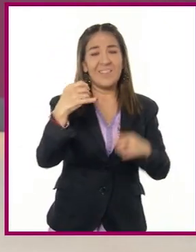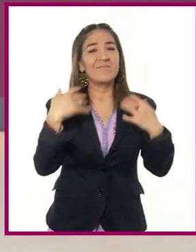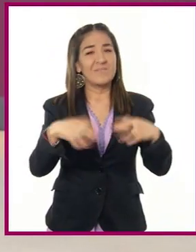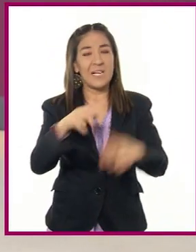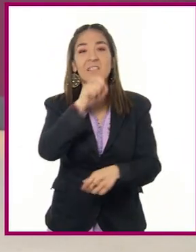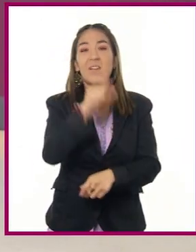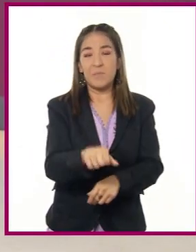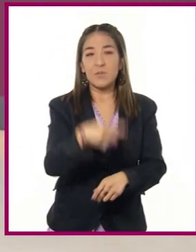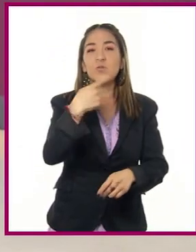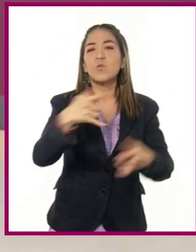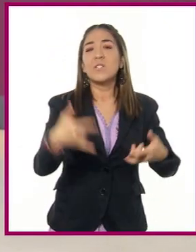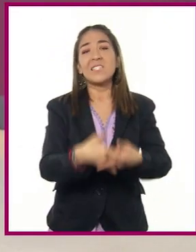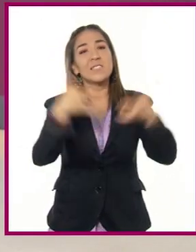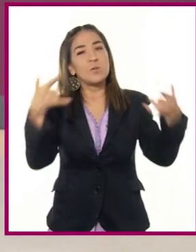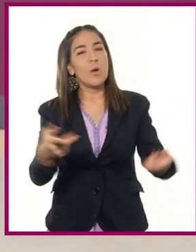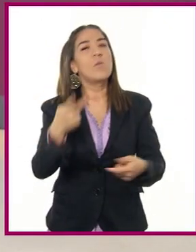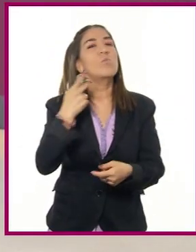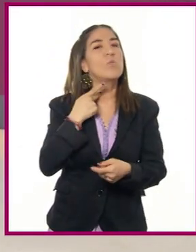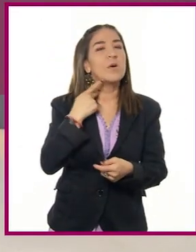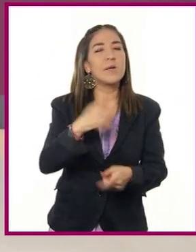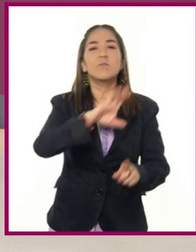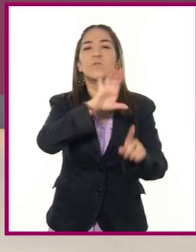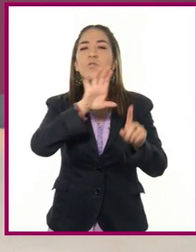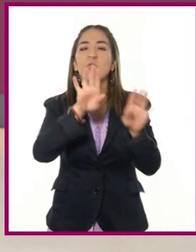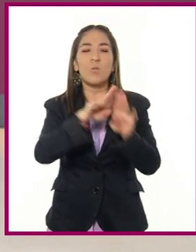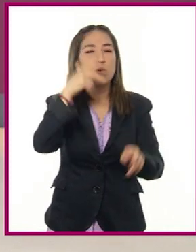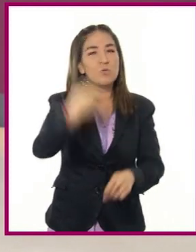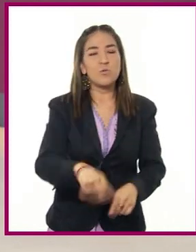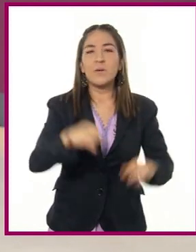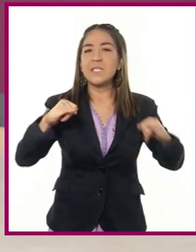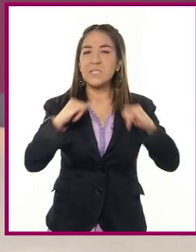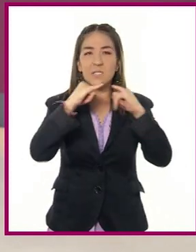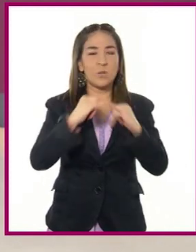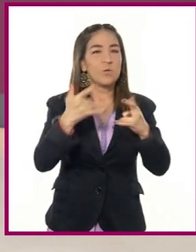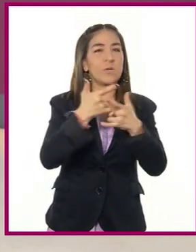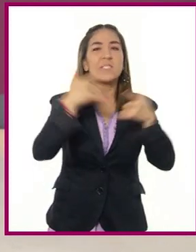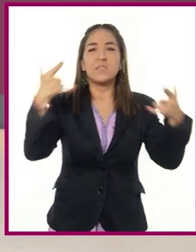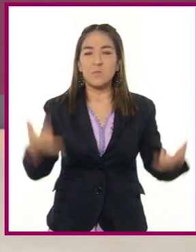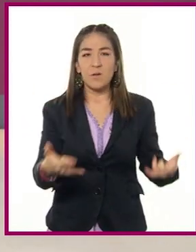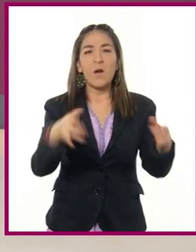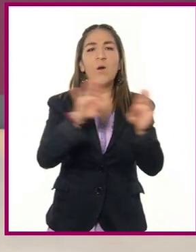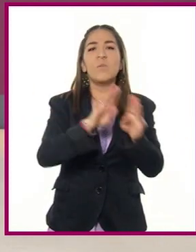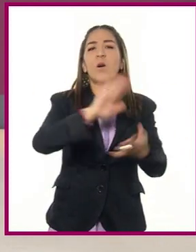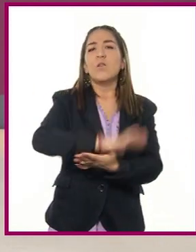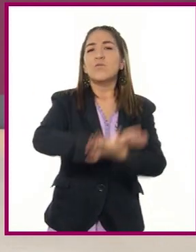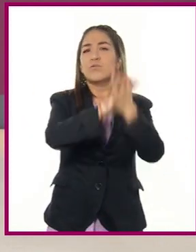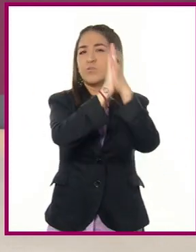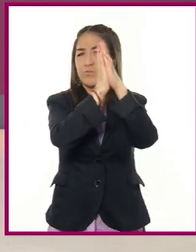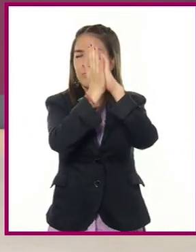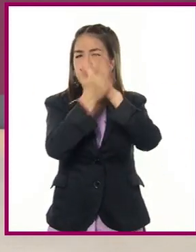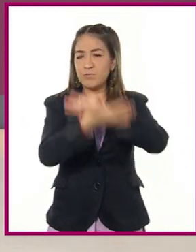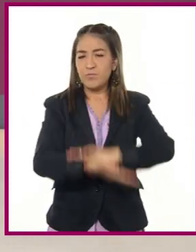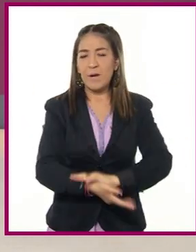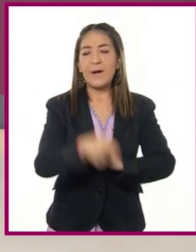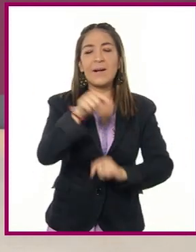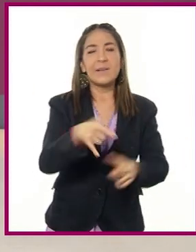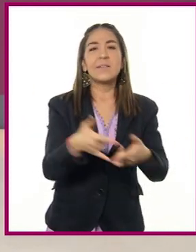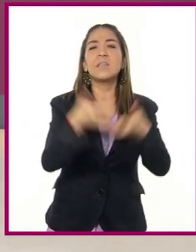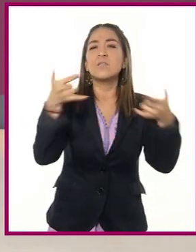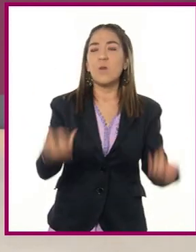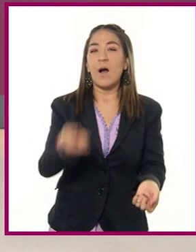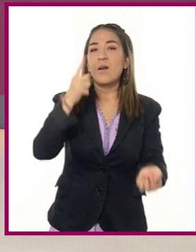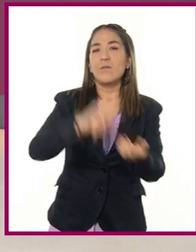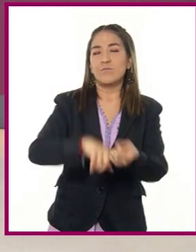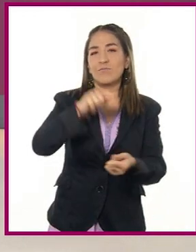historia política e historia institucional. Podemos imaginar una evolución histórica del mundo occidental,